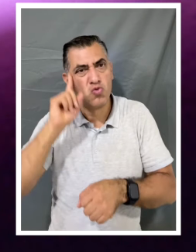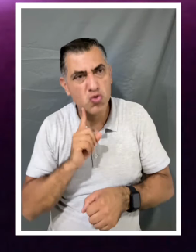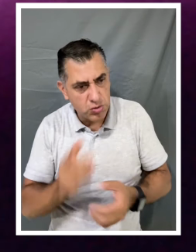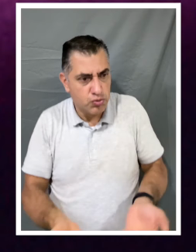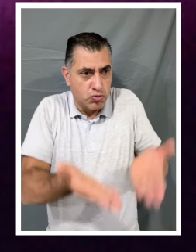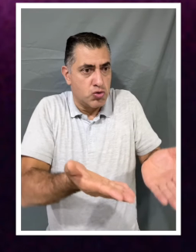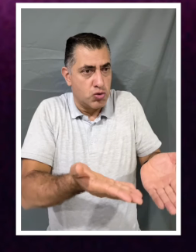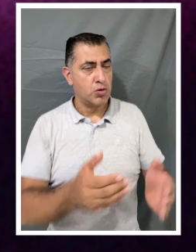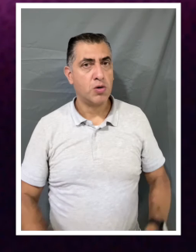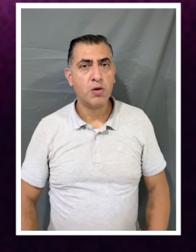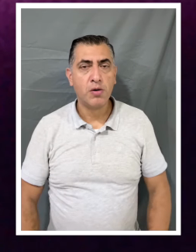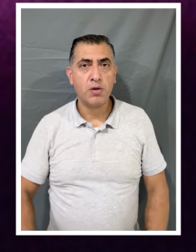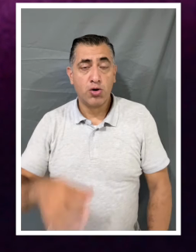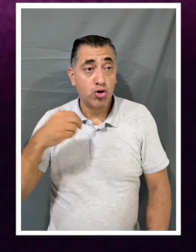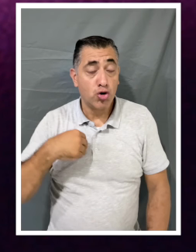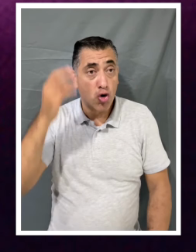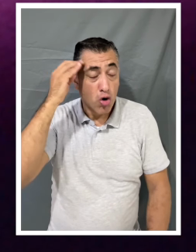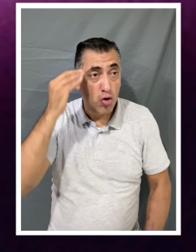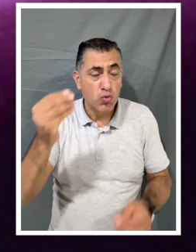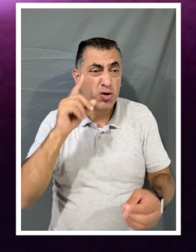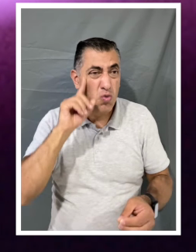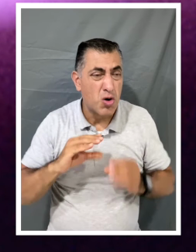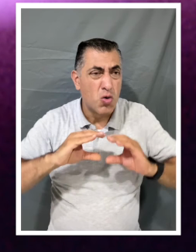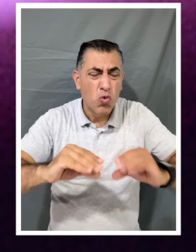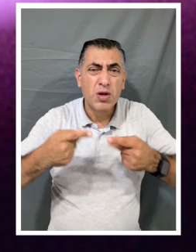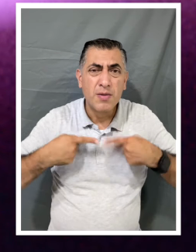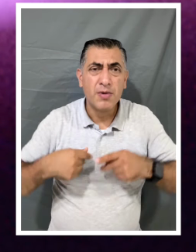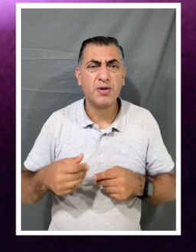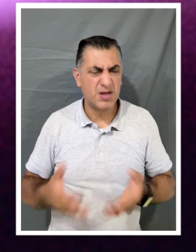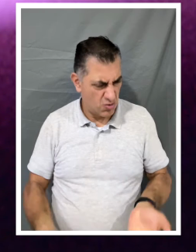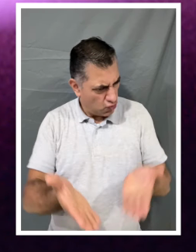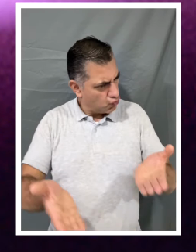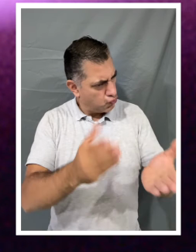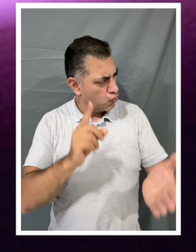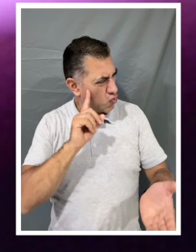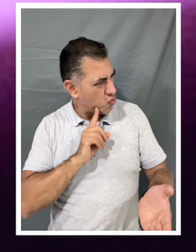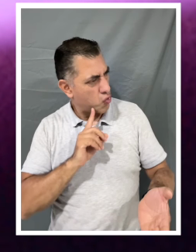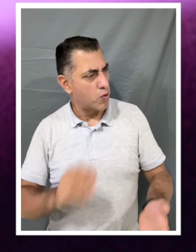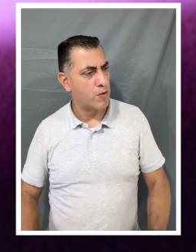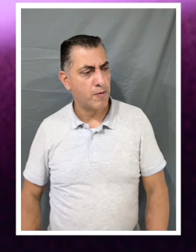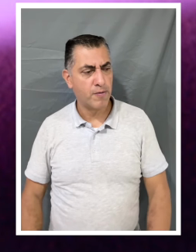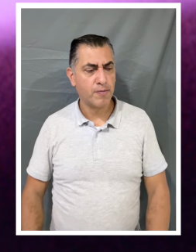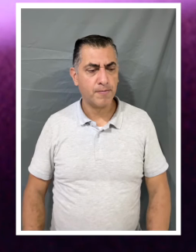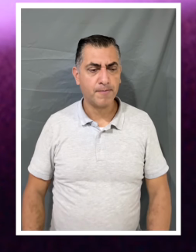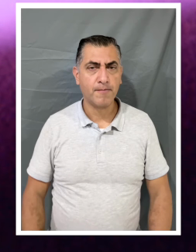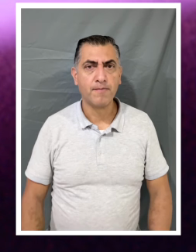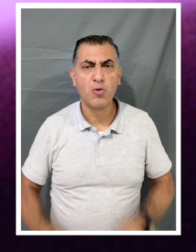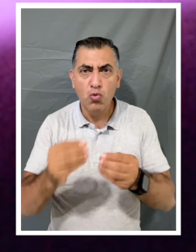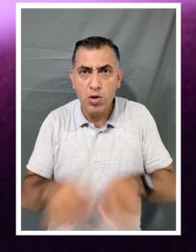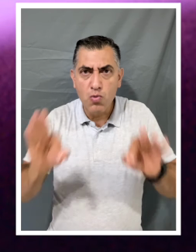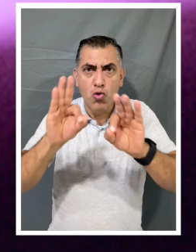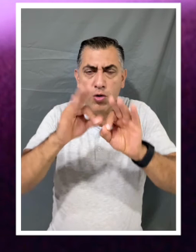han levantado mujeres que cuidan a las personas y tenemos que seguir fomentando los dones espirituales de cualquier persona eso es super